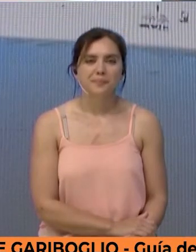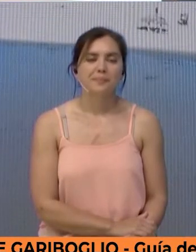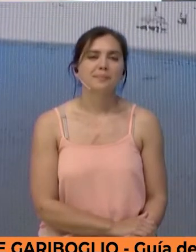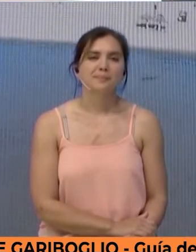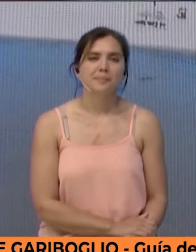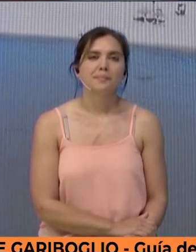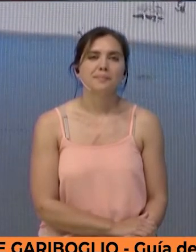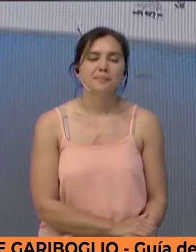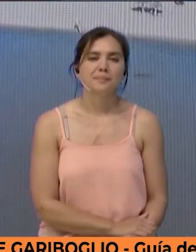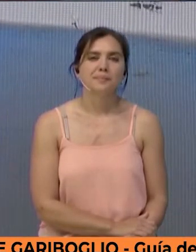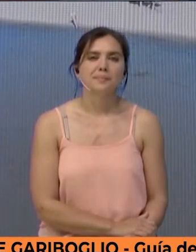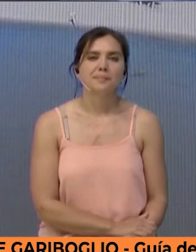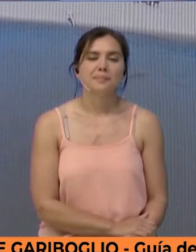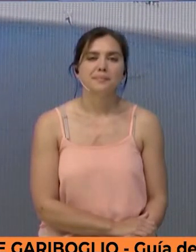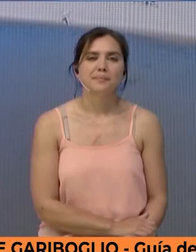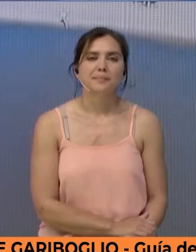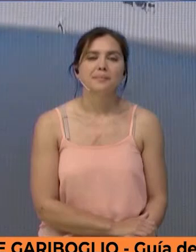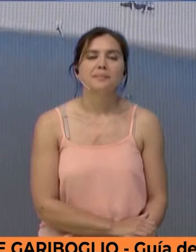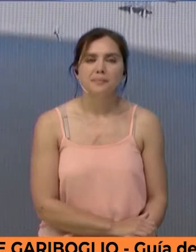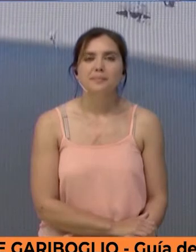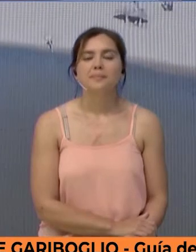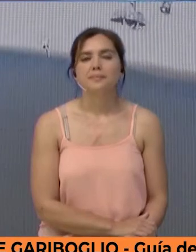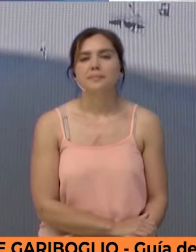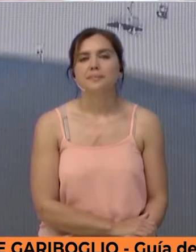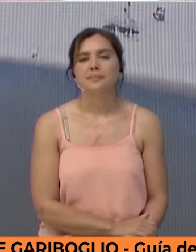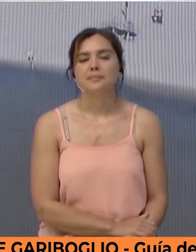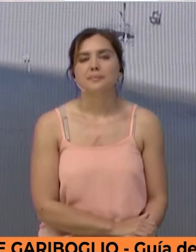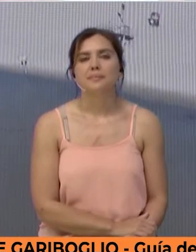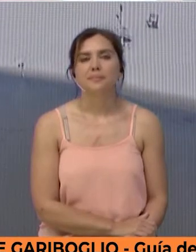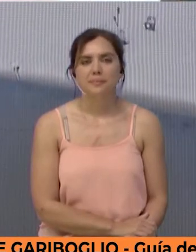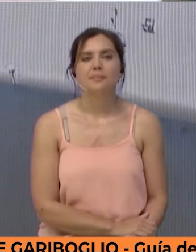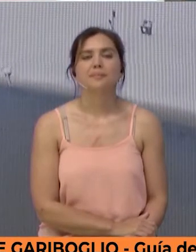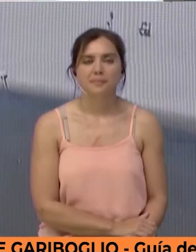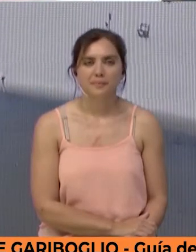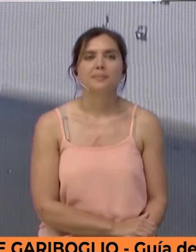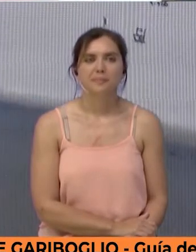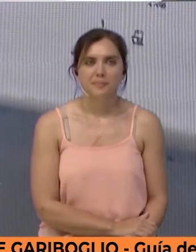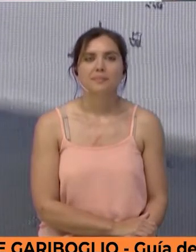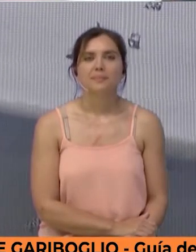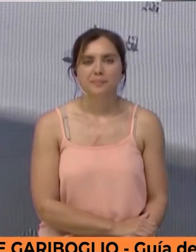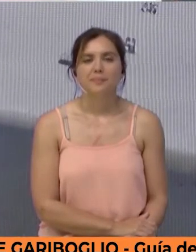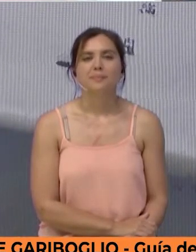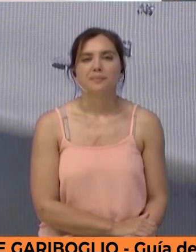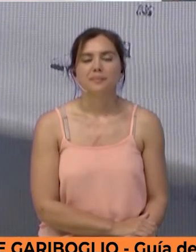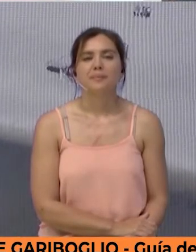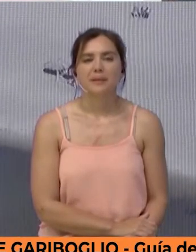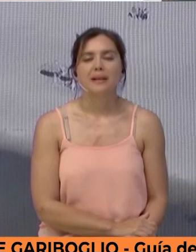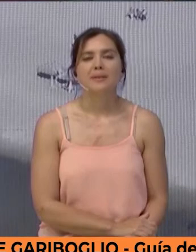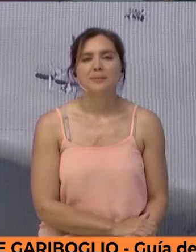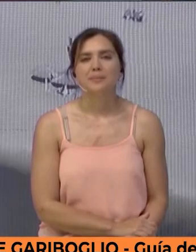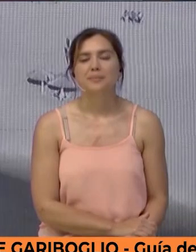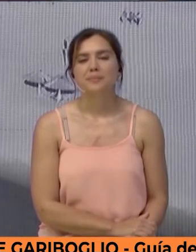laguna porque tiene poco, escaso profundidad. Entonces, allí se protegen hasta que tienen un tamaño adecuado y vuelven después a la corriente. Así